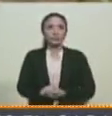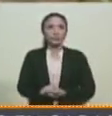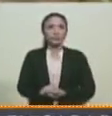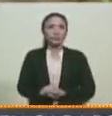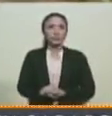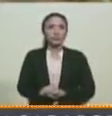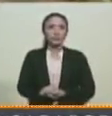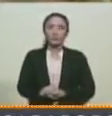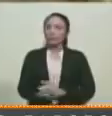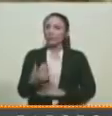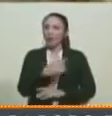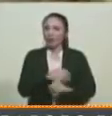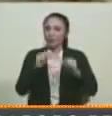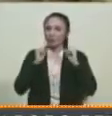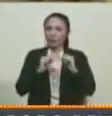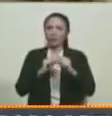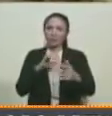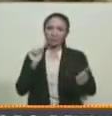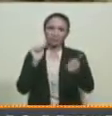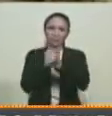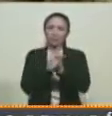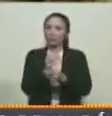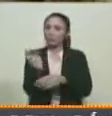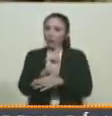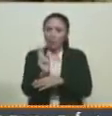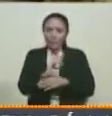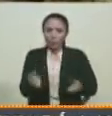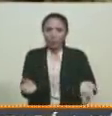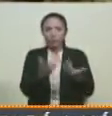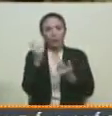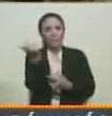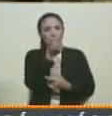La firme mano de la justicia tiene que seguir actuando.